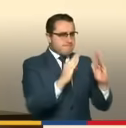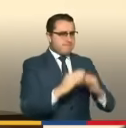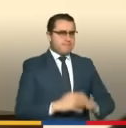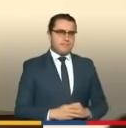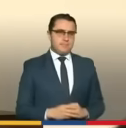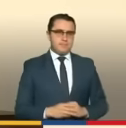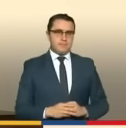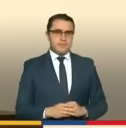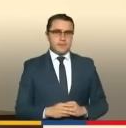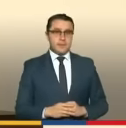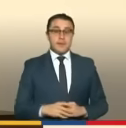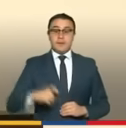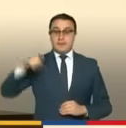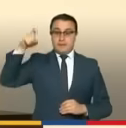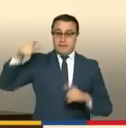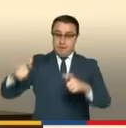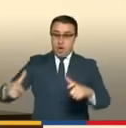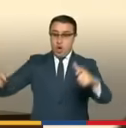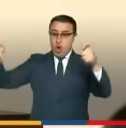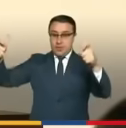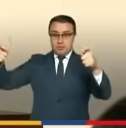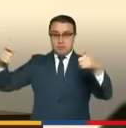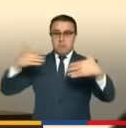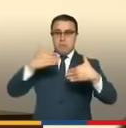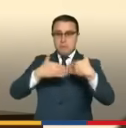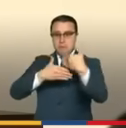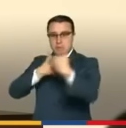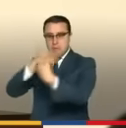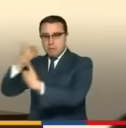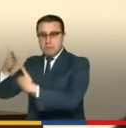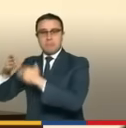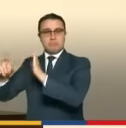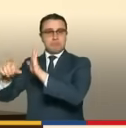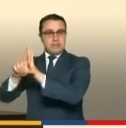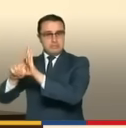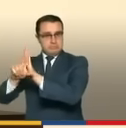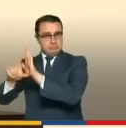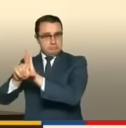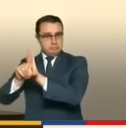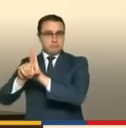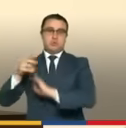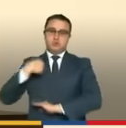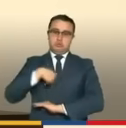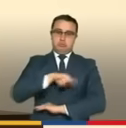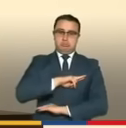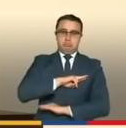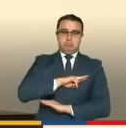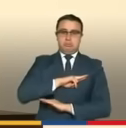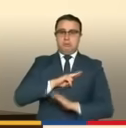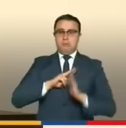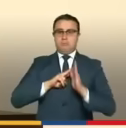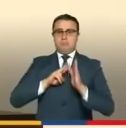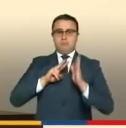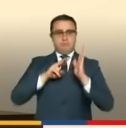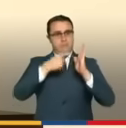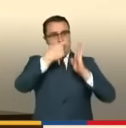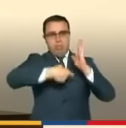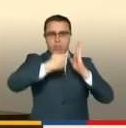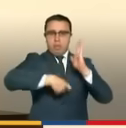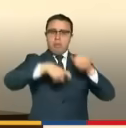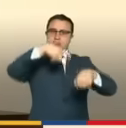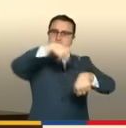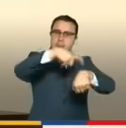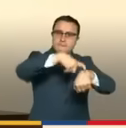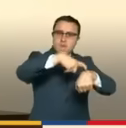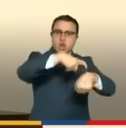sus requisitos de ley, que no modificamos en este proyecto, de tiempo, de edad, tiempo